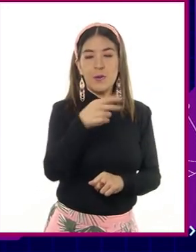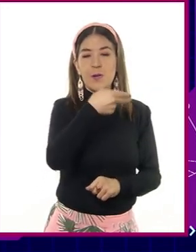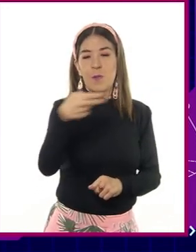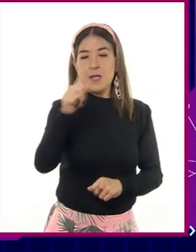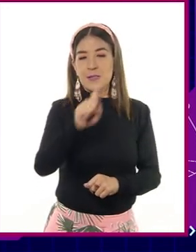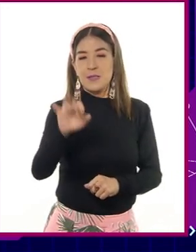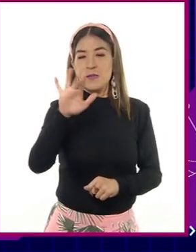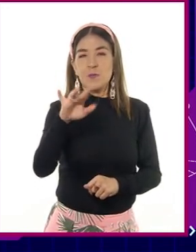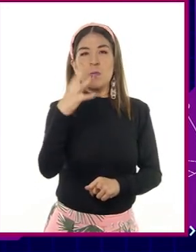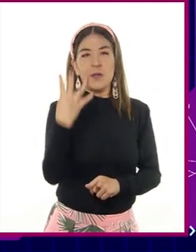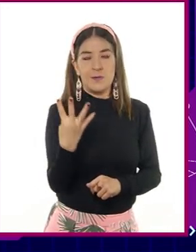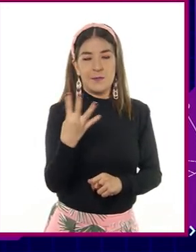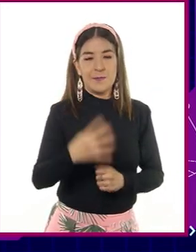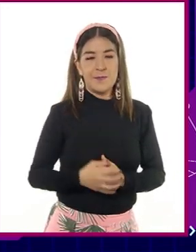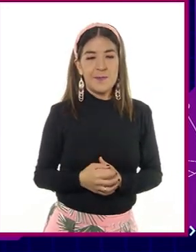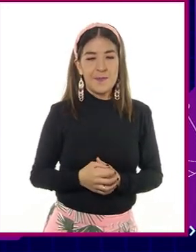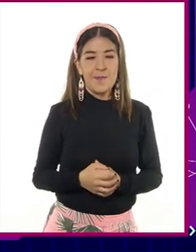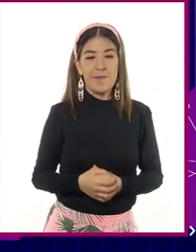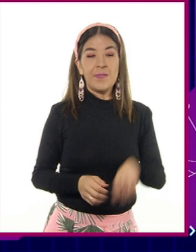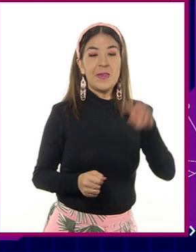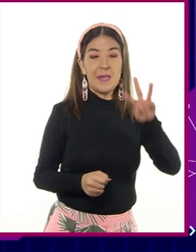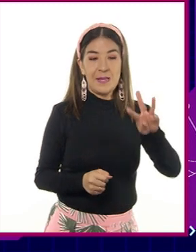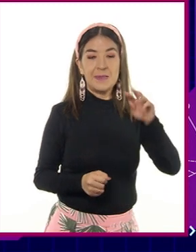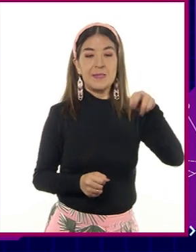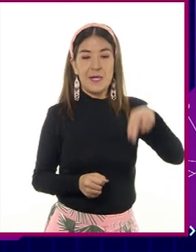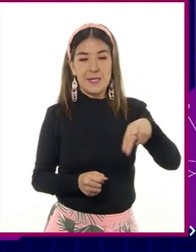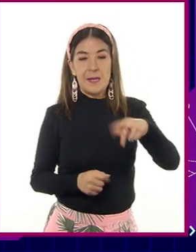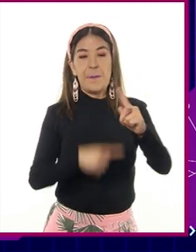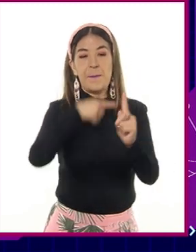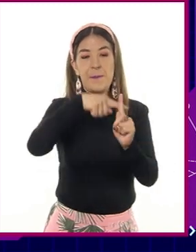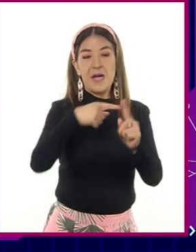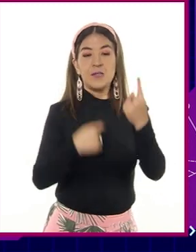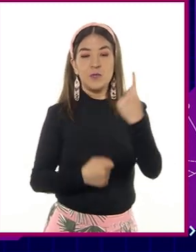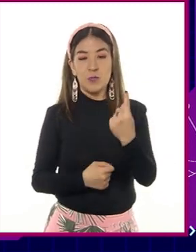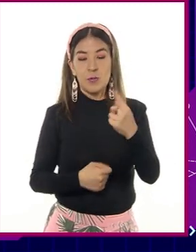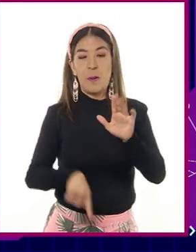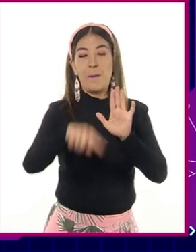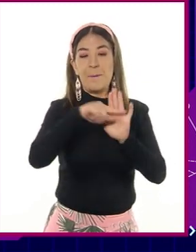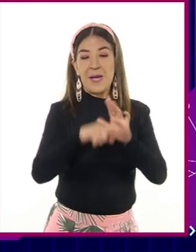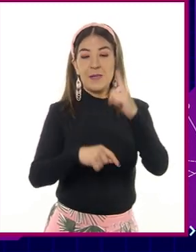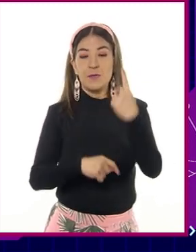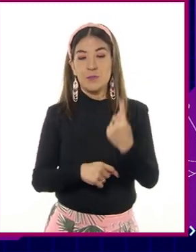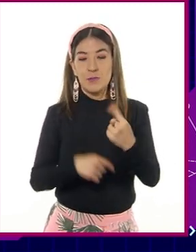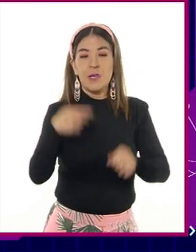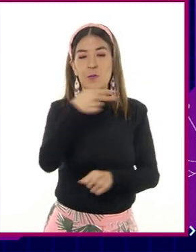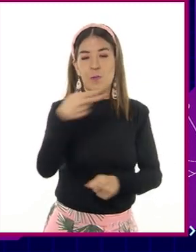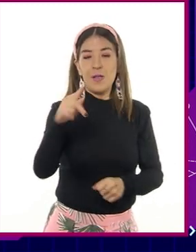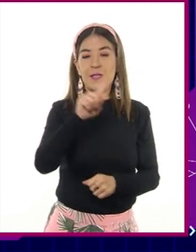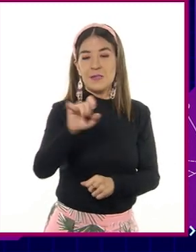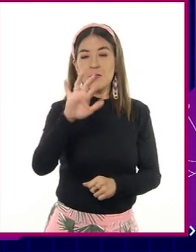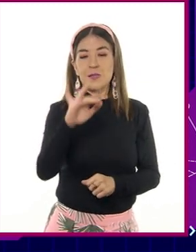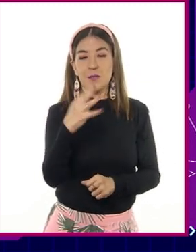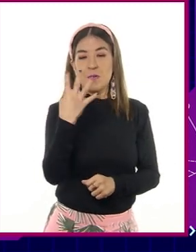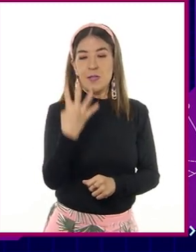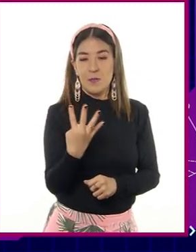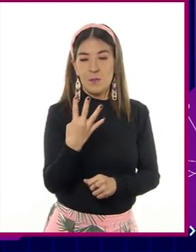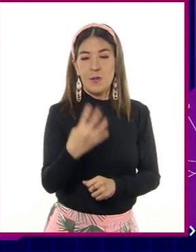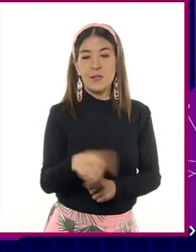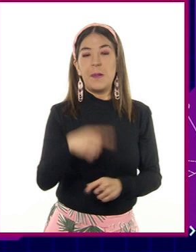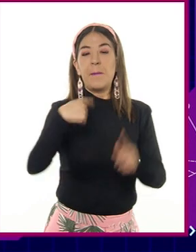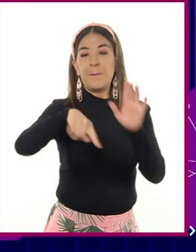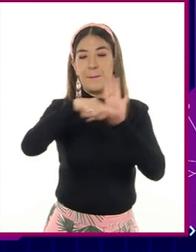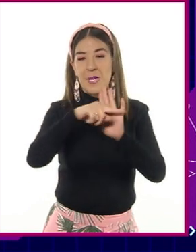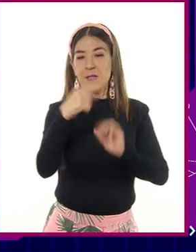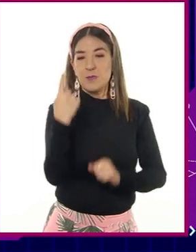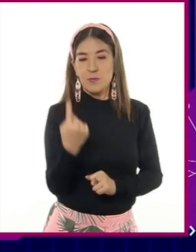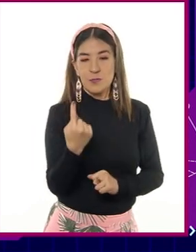a 154. 3n más 1 menos 1 igual a 154 menos